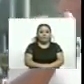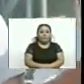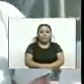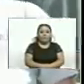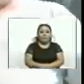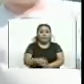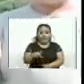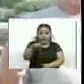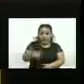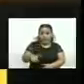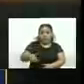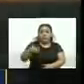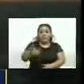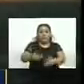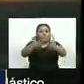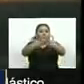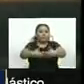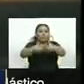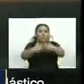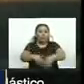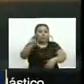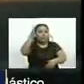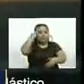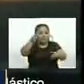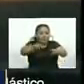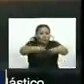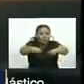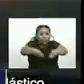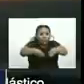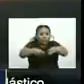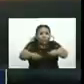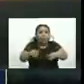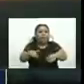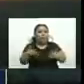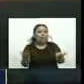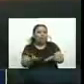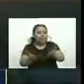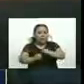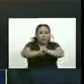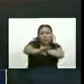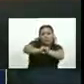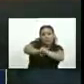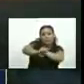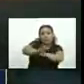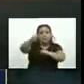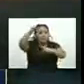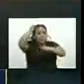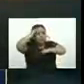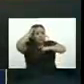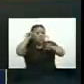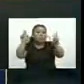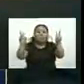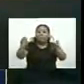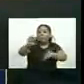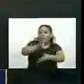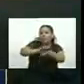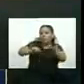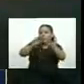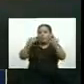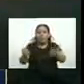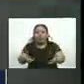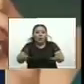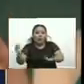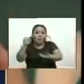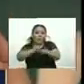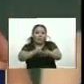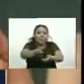Durante este año la empresa Líder en Plástico Biodegradable desarrolló una campaña de concientización ambiental en conjunto con medios de